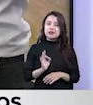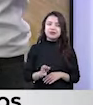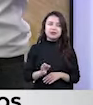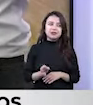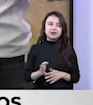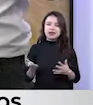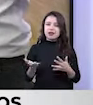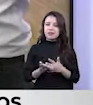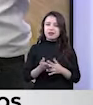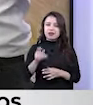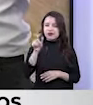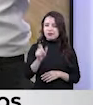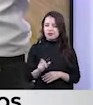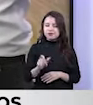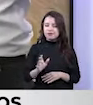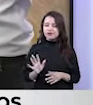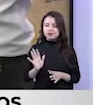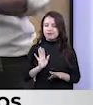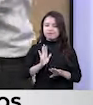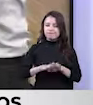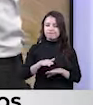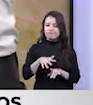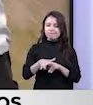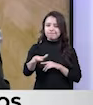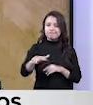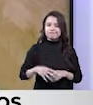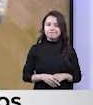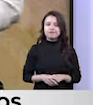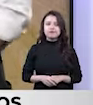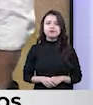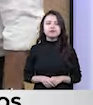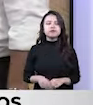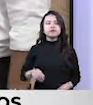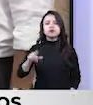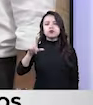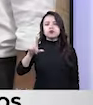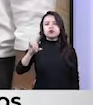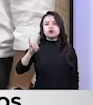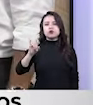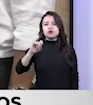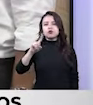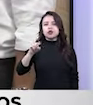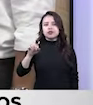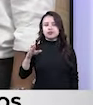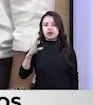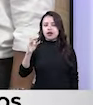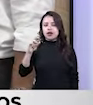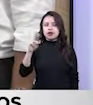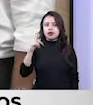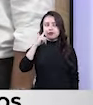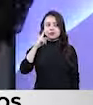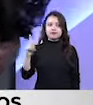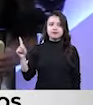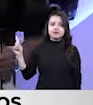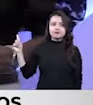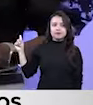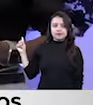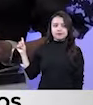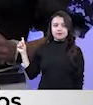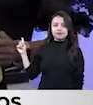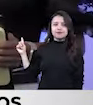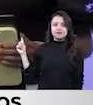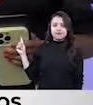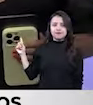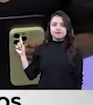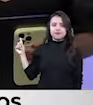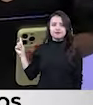el bulto lo llevan los usuarios, la gente. Luis Carlos Leal, lo tiene usted a sus espaldas. Lo tengo a mis espaldas, Juan Diego, porque Luis